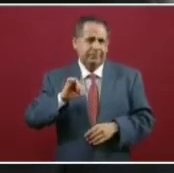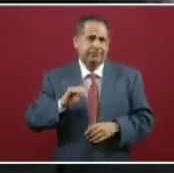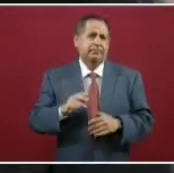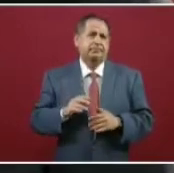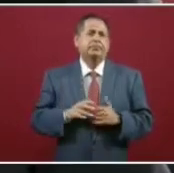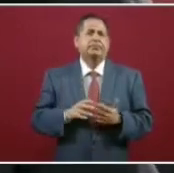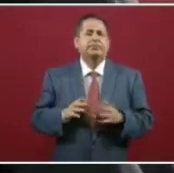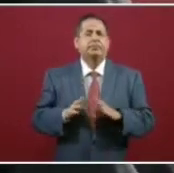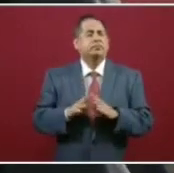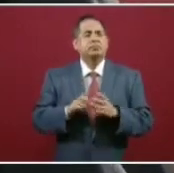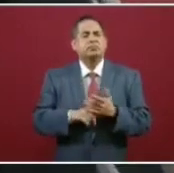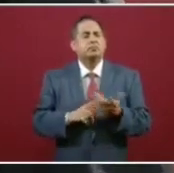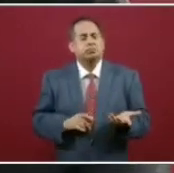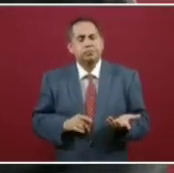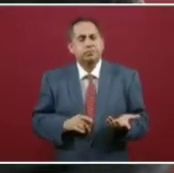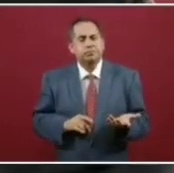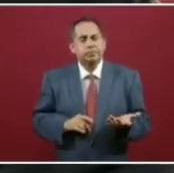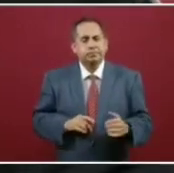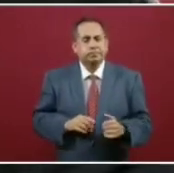que se